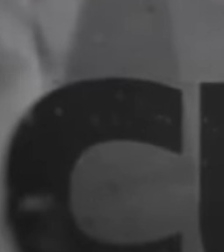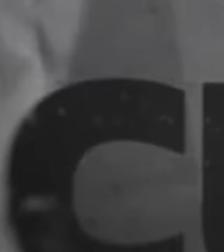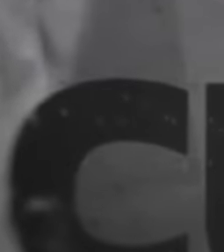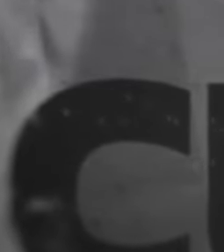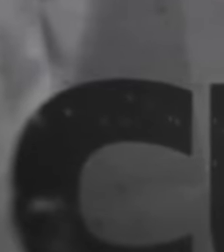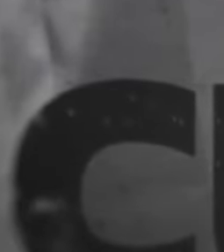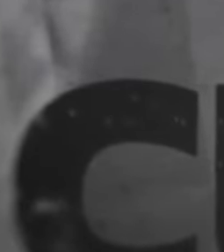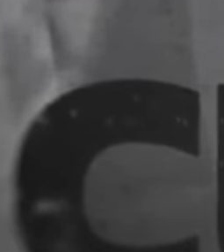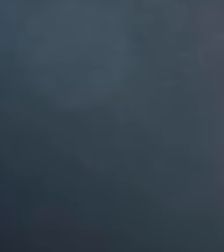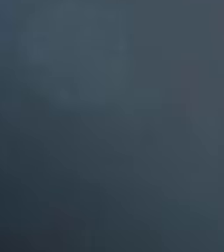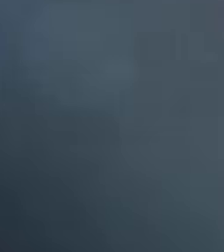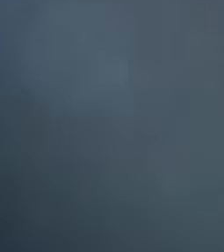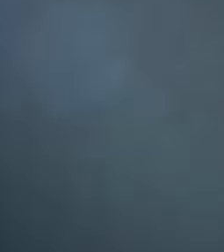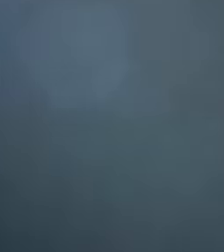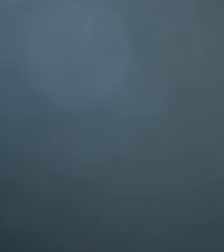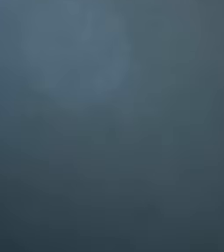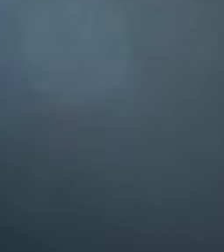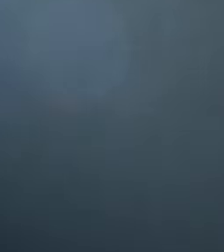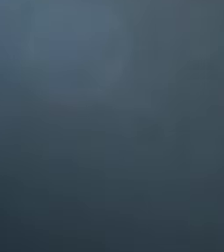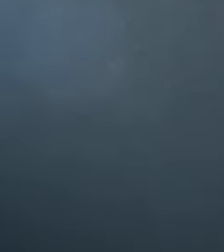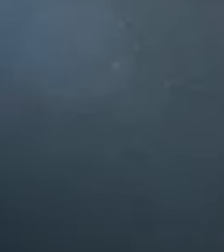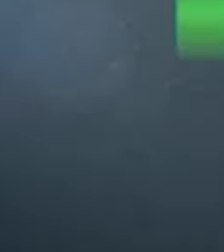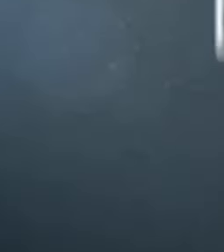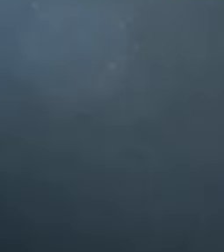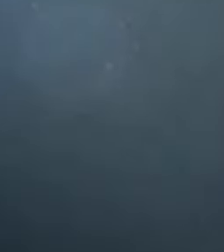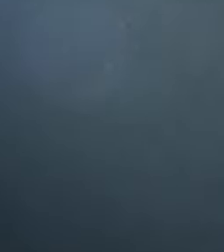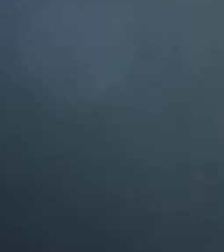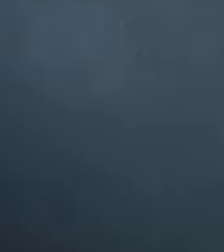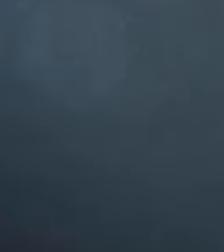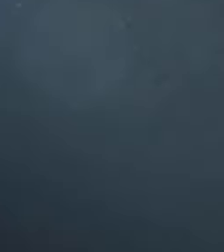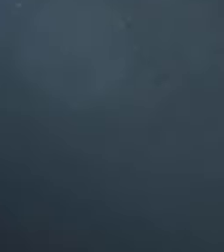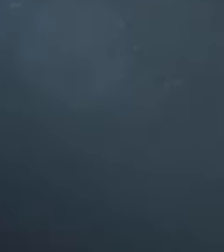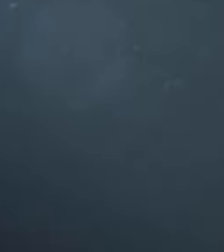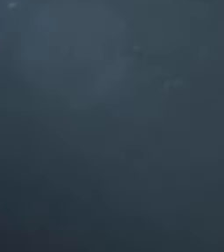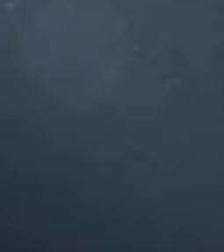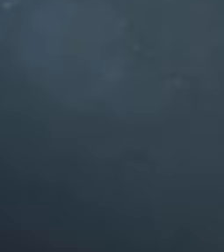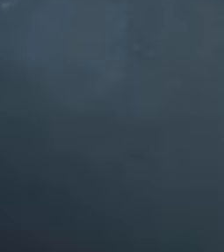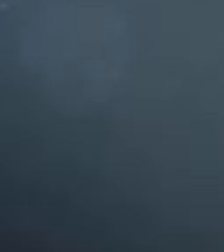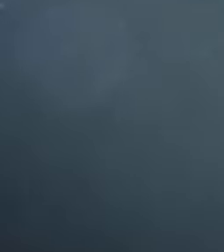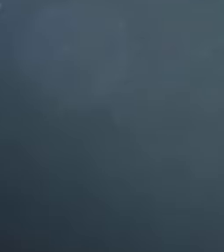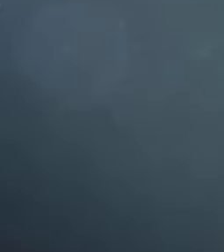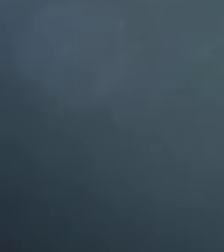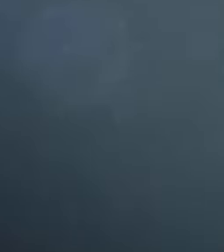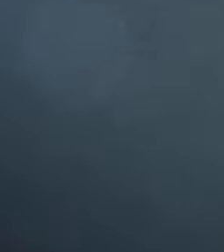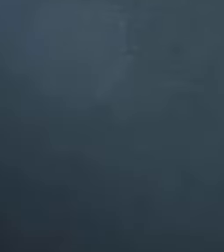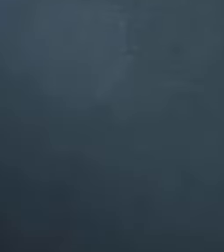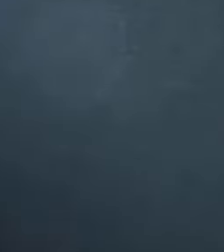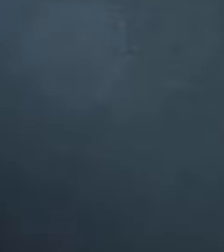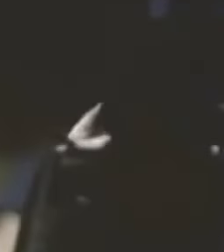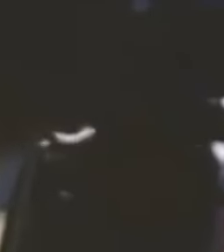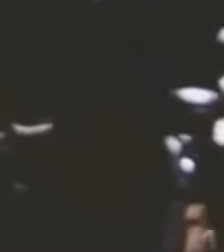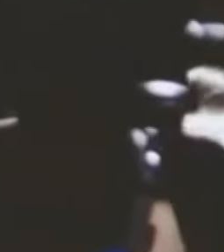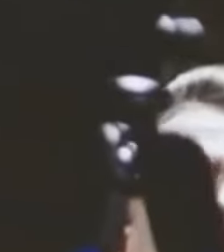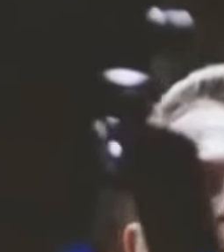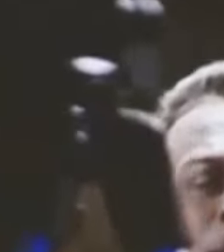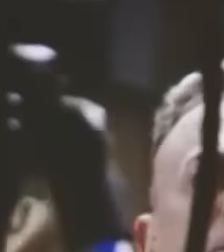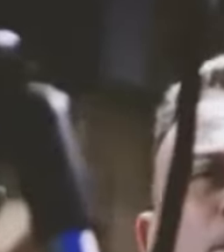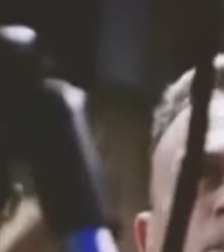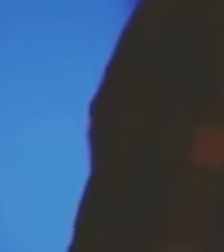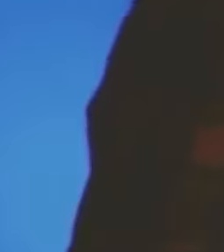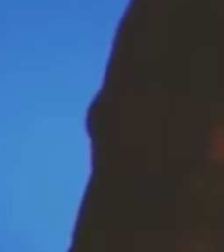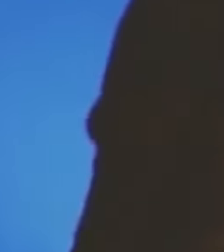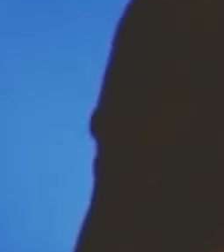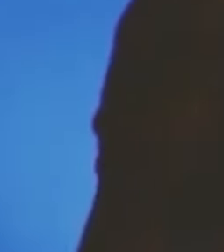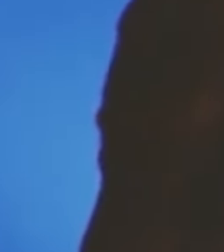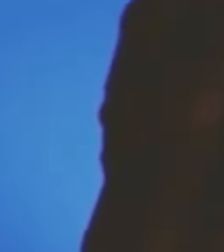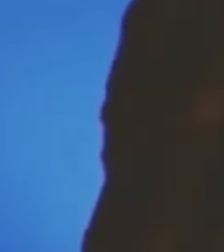cultura. Estaremos en Bogotá, Medellín, Barranquilla, Cali, Bucaramanga, Armenia y Tunja, junto a